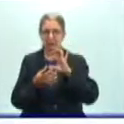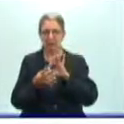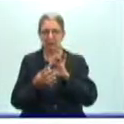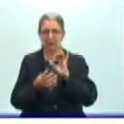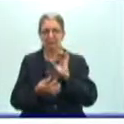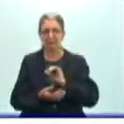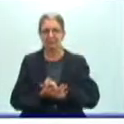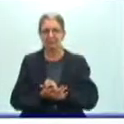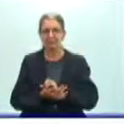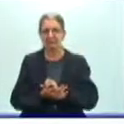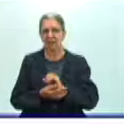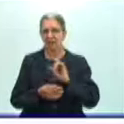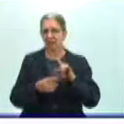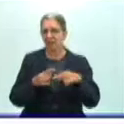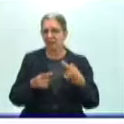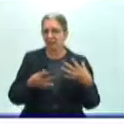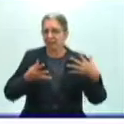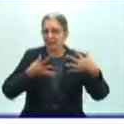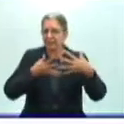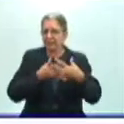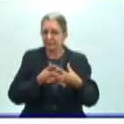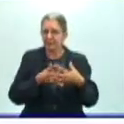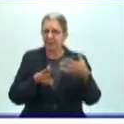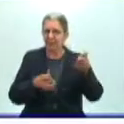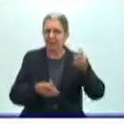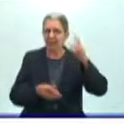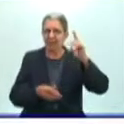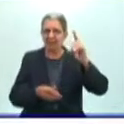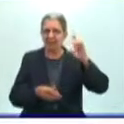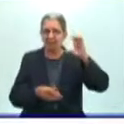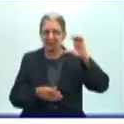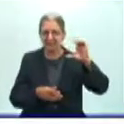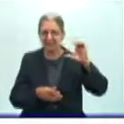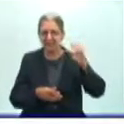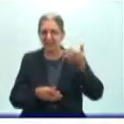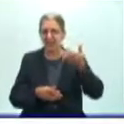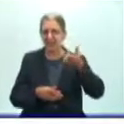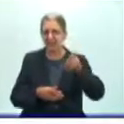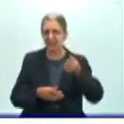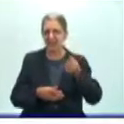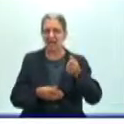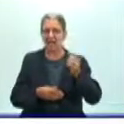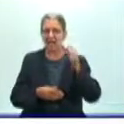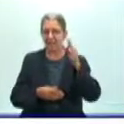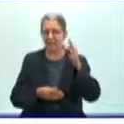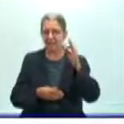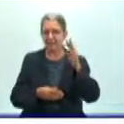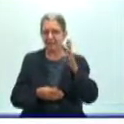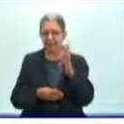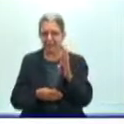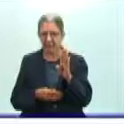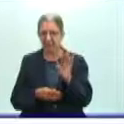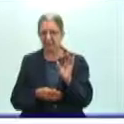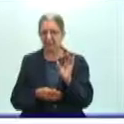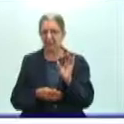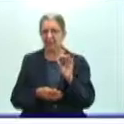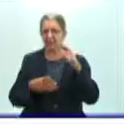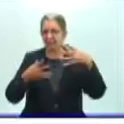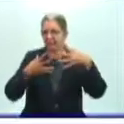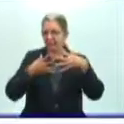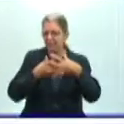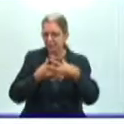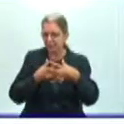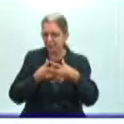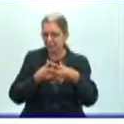Vamos a establecer la relación entre el ángulo ADC y el ángulo AFB que estuvimos comentando, que